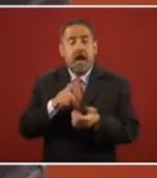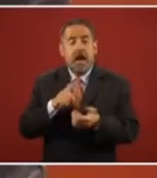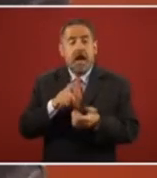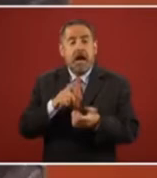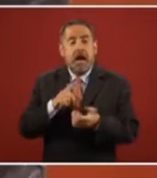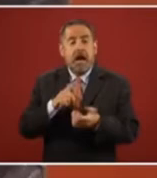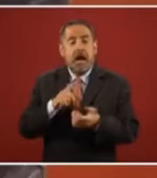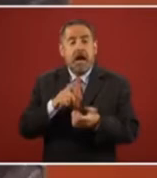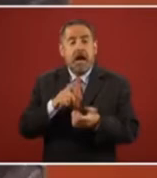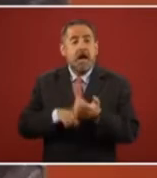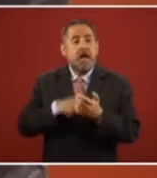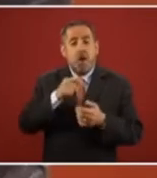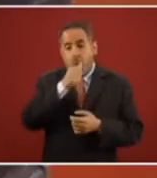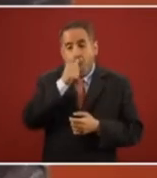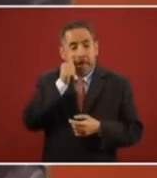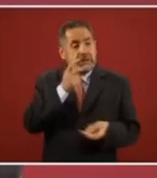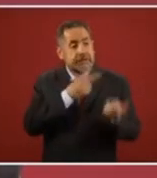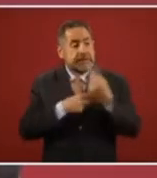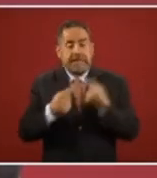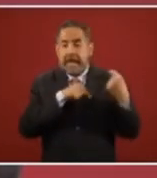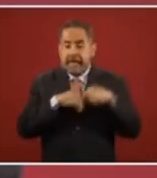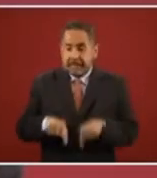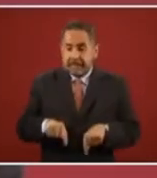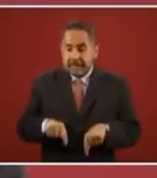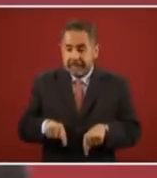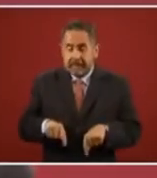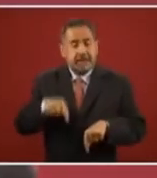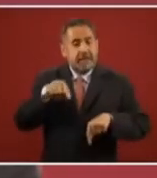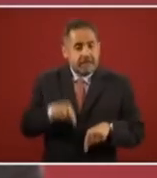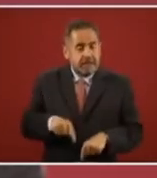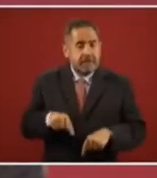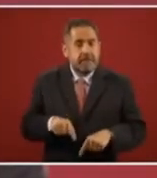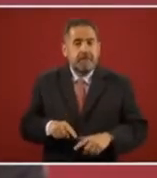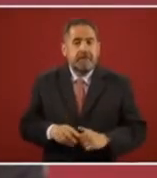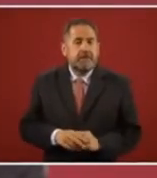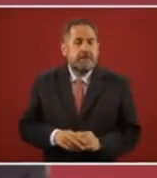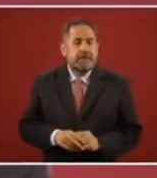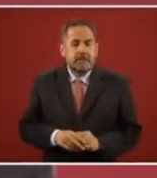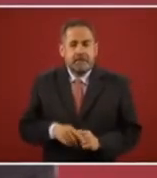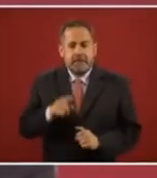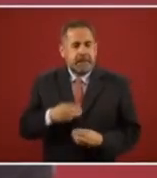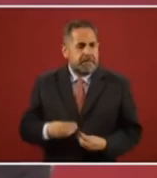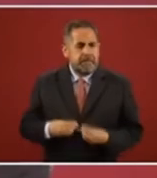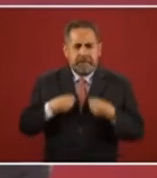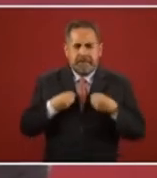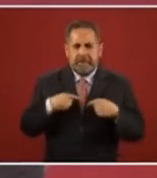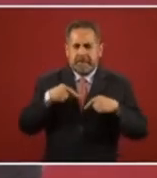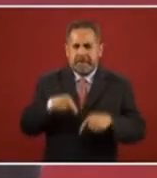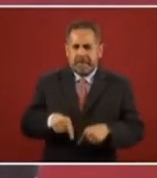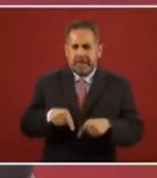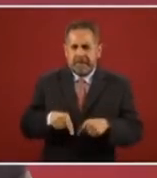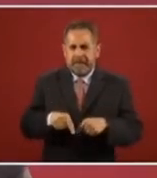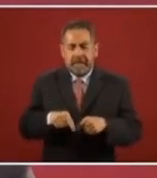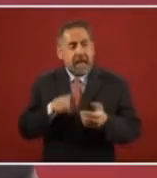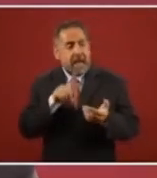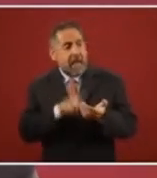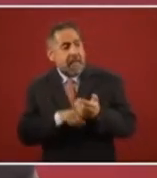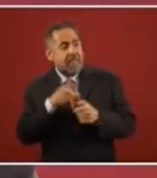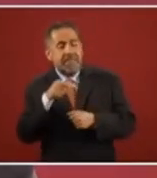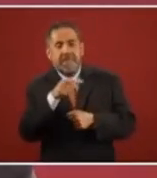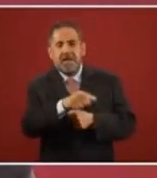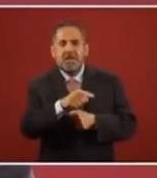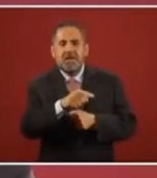británico jr y vive en lo que eran la intendencia